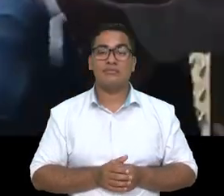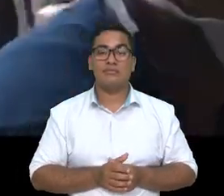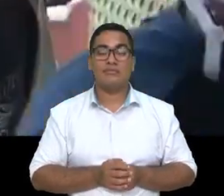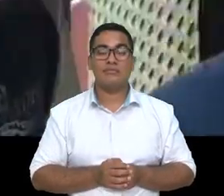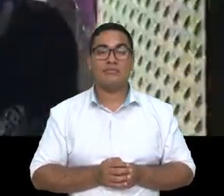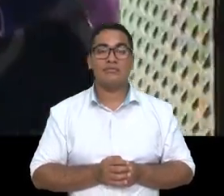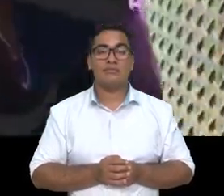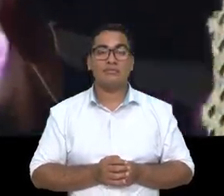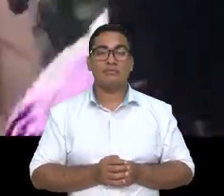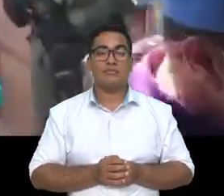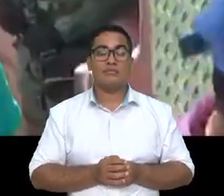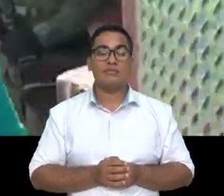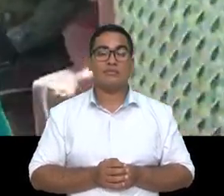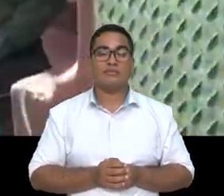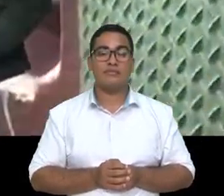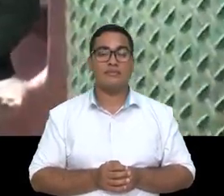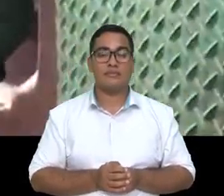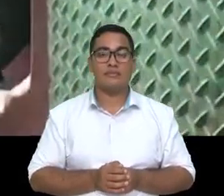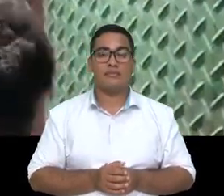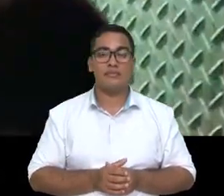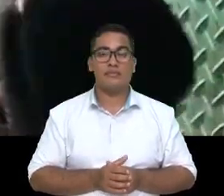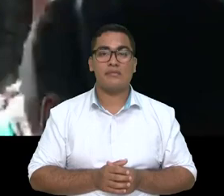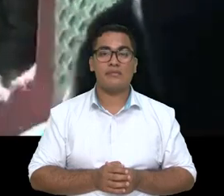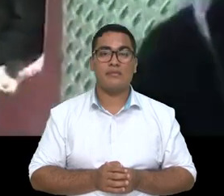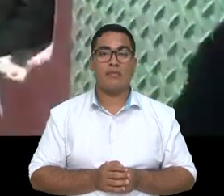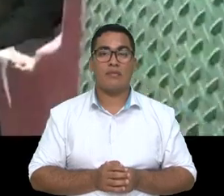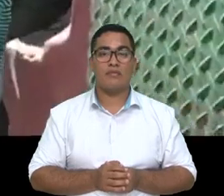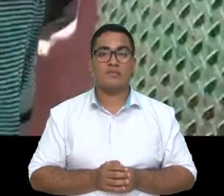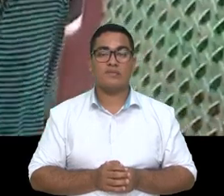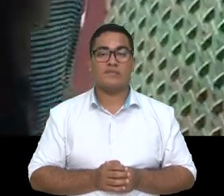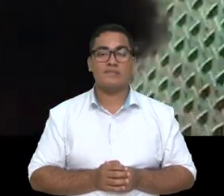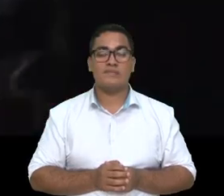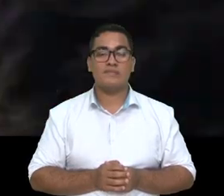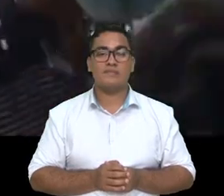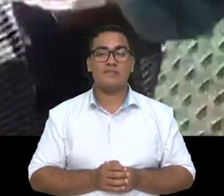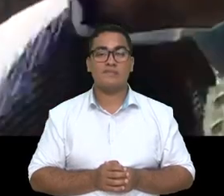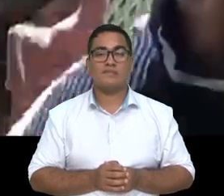El que no cumpla la medida adentro también se saca. ¿Ok?